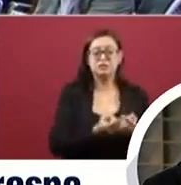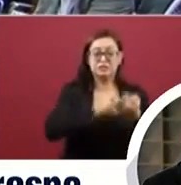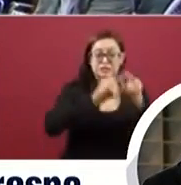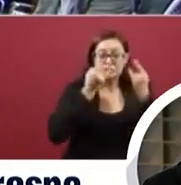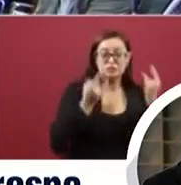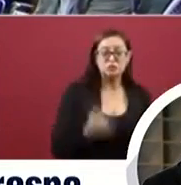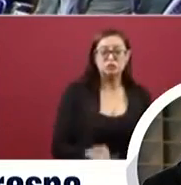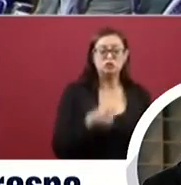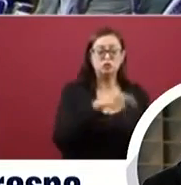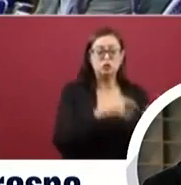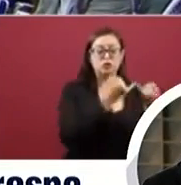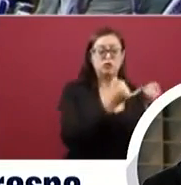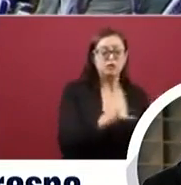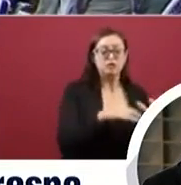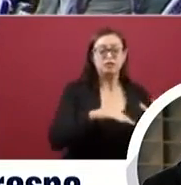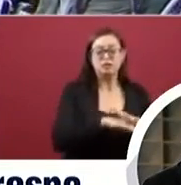acciones